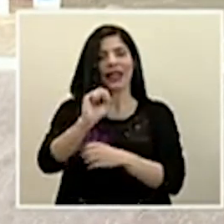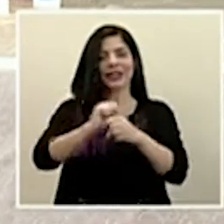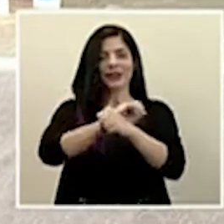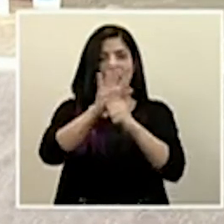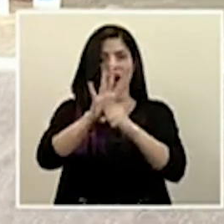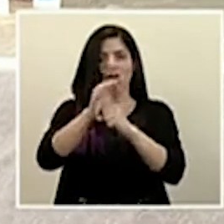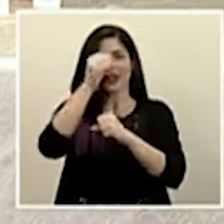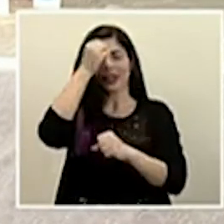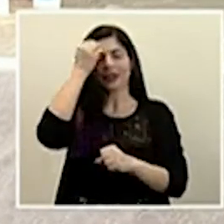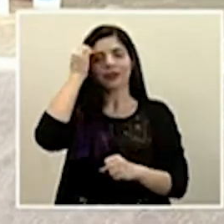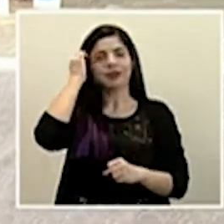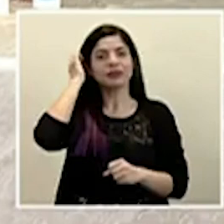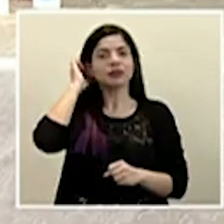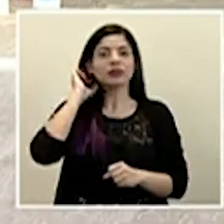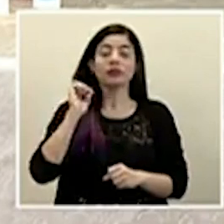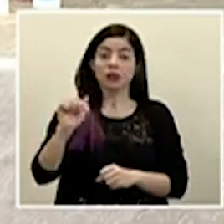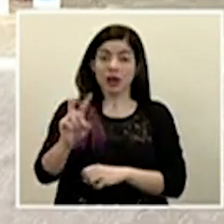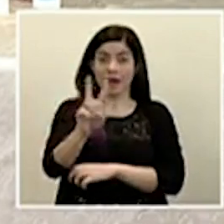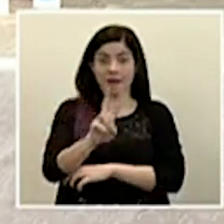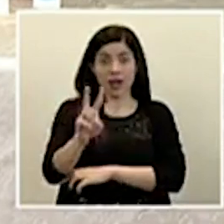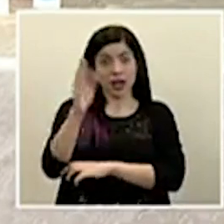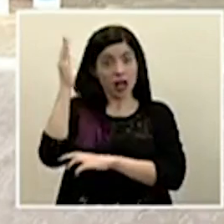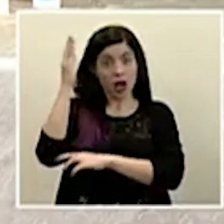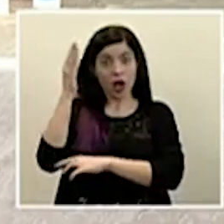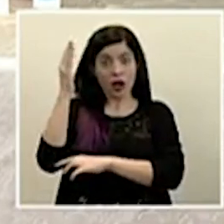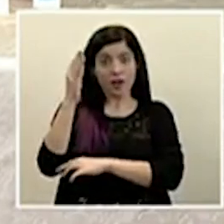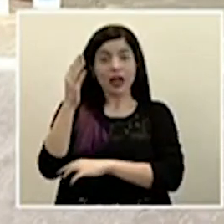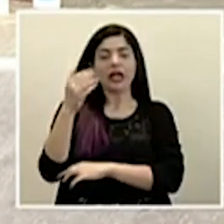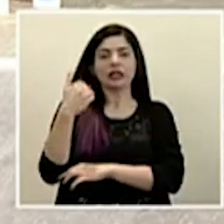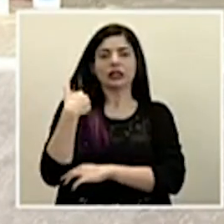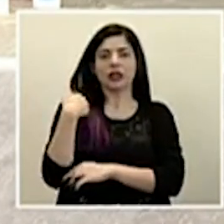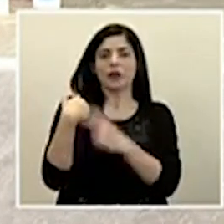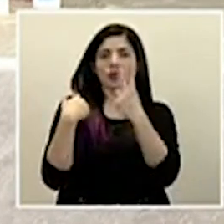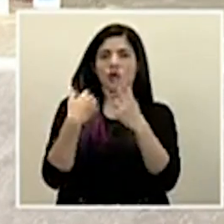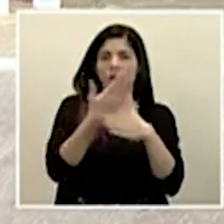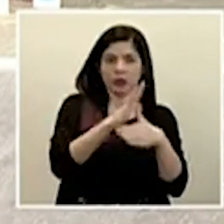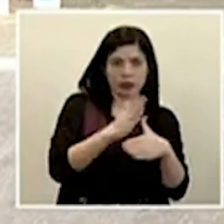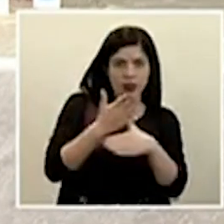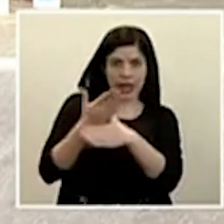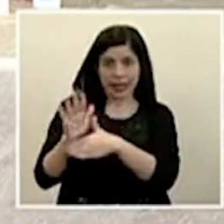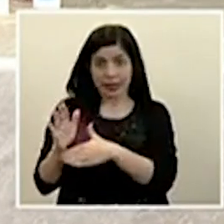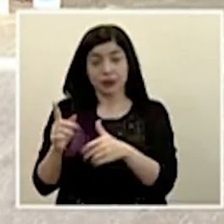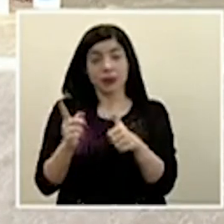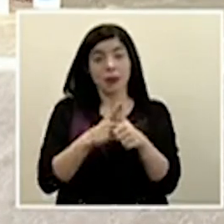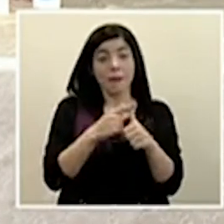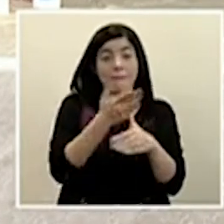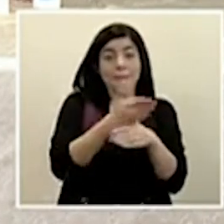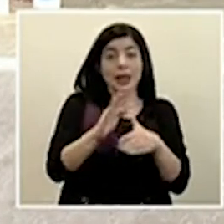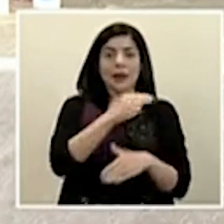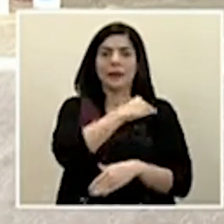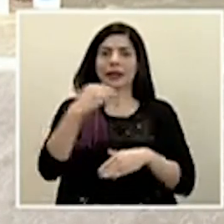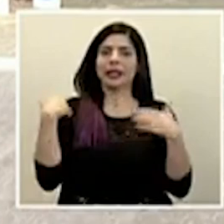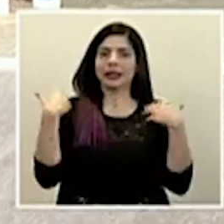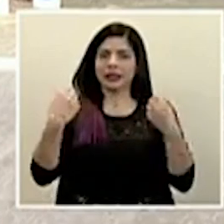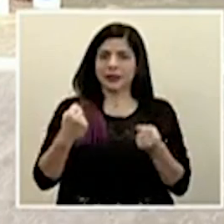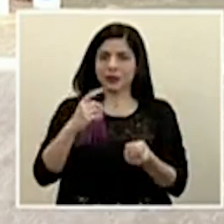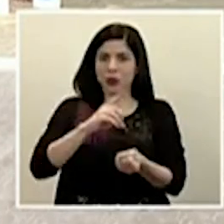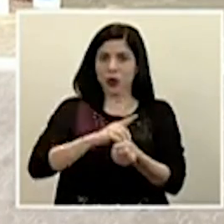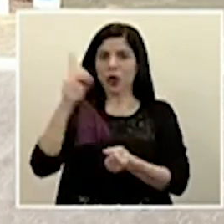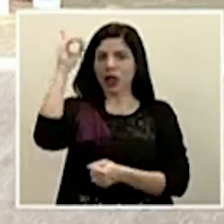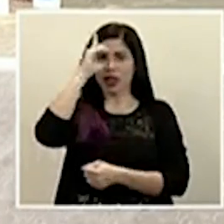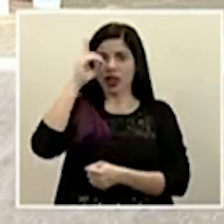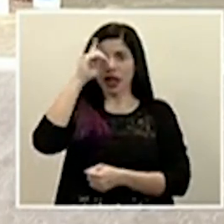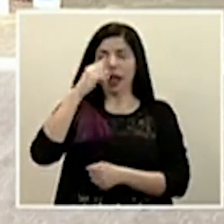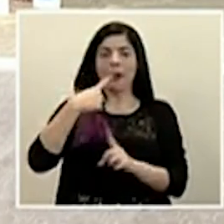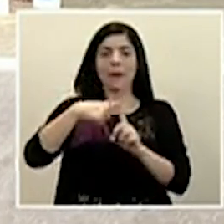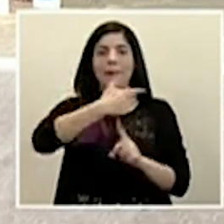COVID-19. Este viernes, la conferencia de prensa contará con dos momentos. La primera, con el ministro de Salud, el doctor Daniel Salas, y